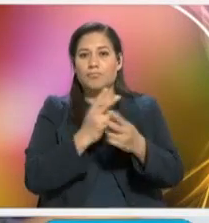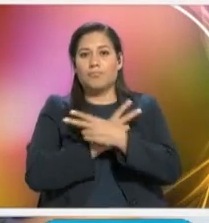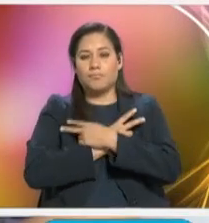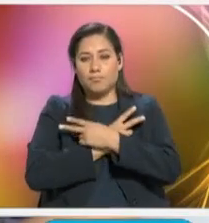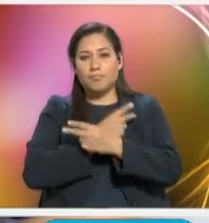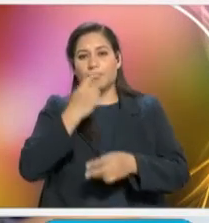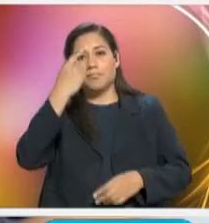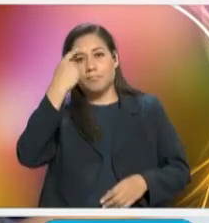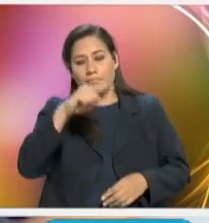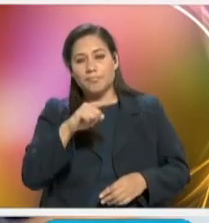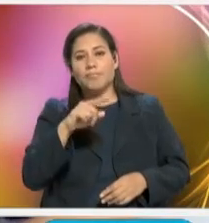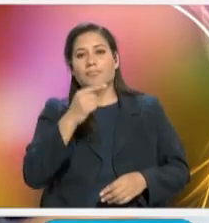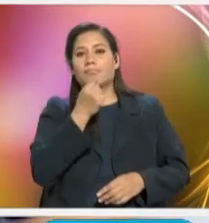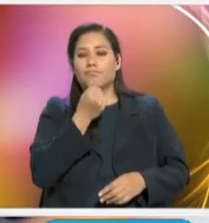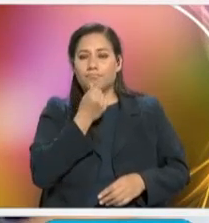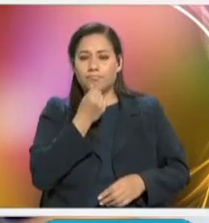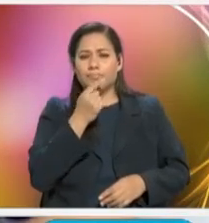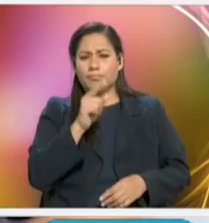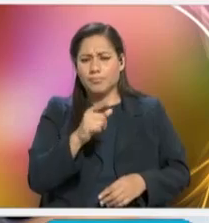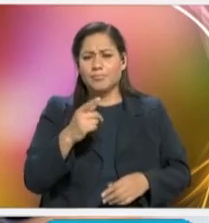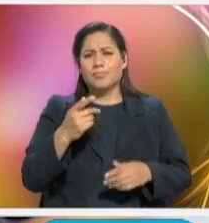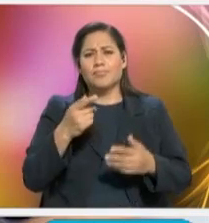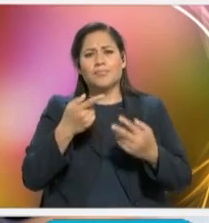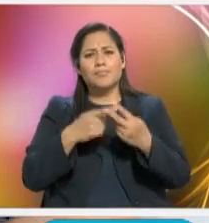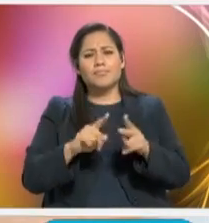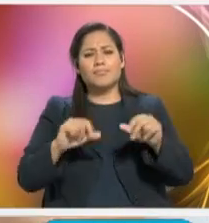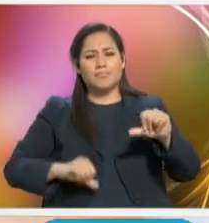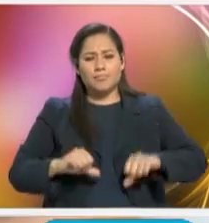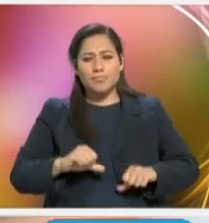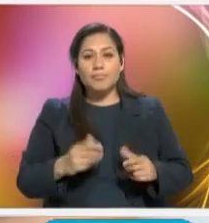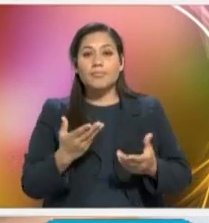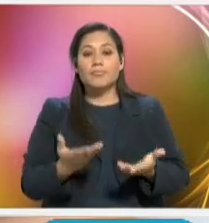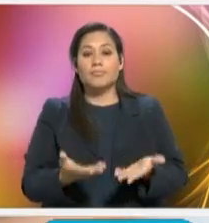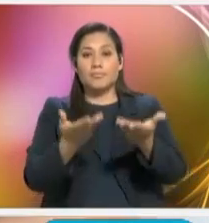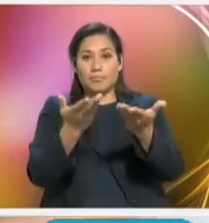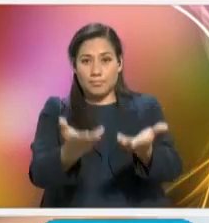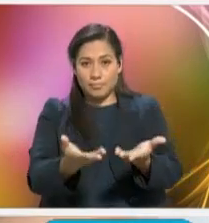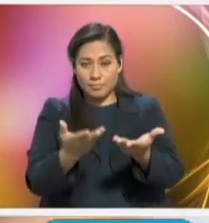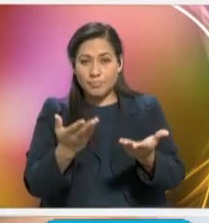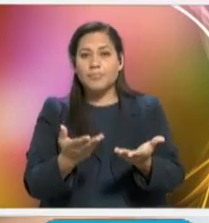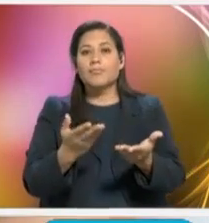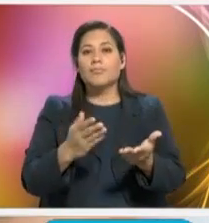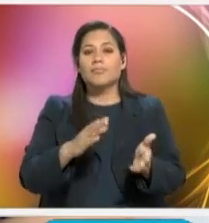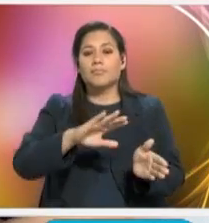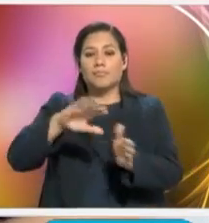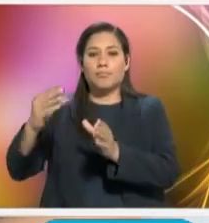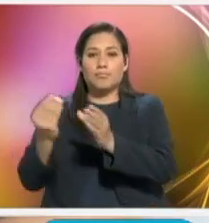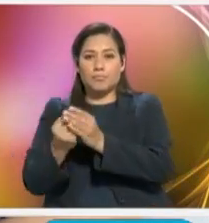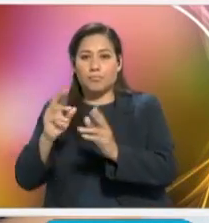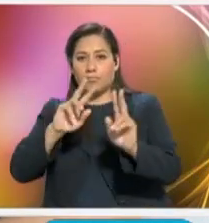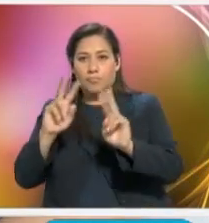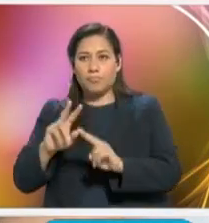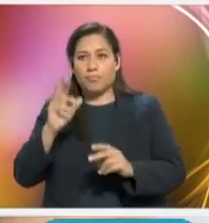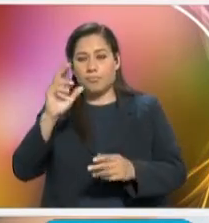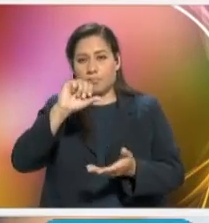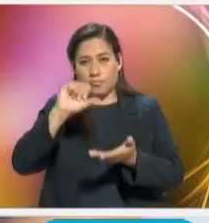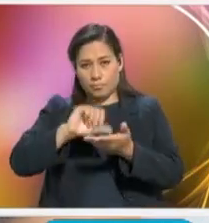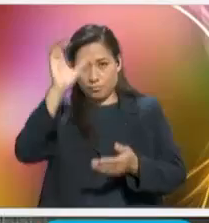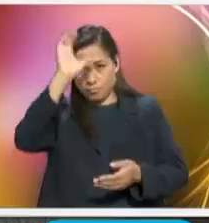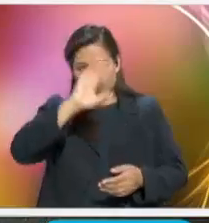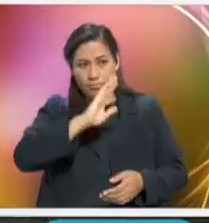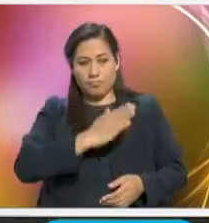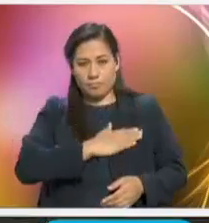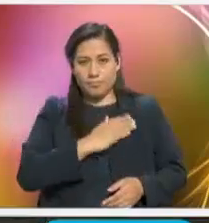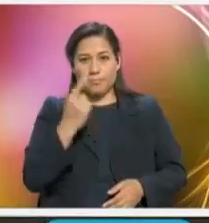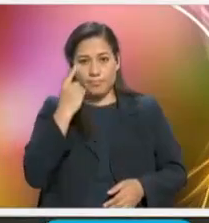se trata, pero me gustaría comenzar con todas las actividades que ofrece actualmente, haciendo un lado el curso de verano, el Centro Cultural de España aquí en México. Bueno,